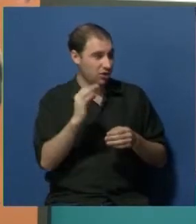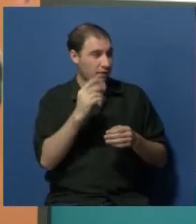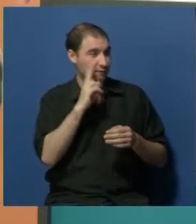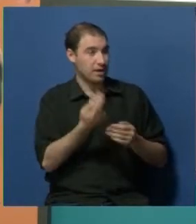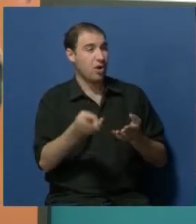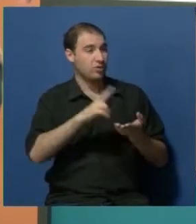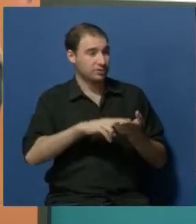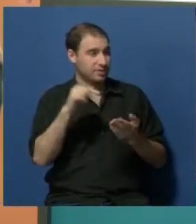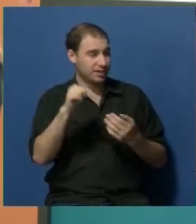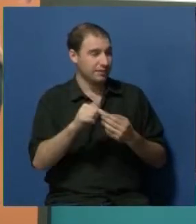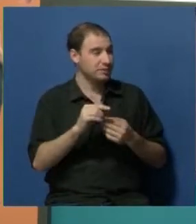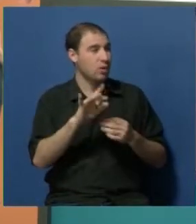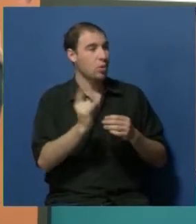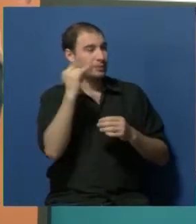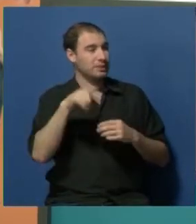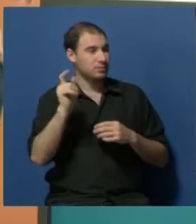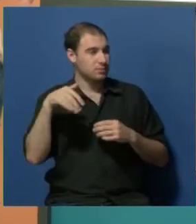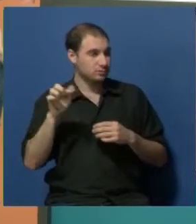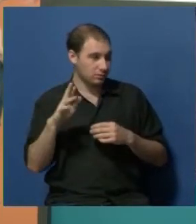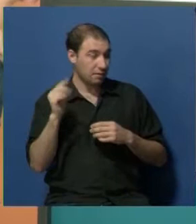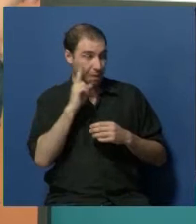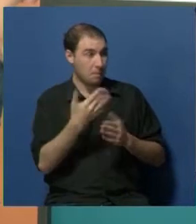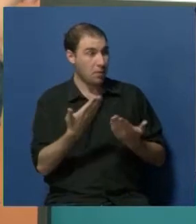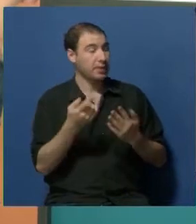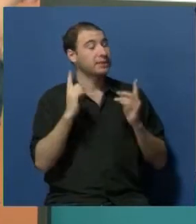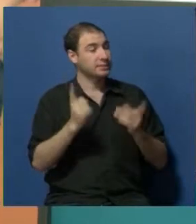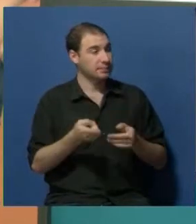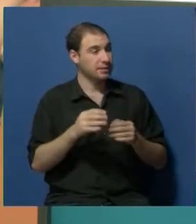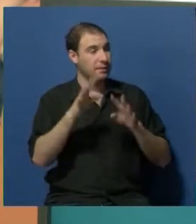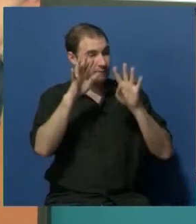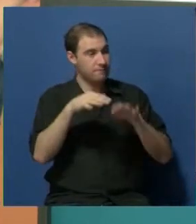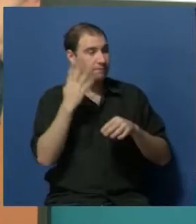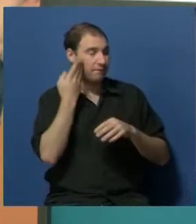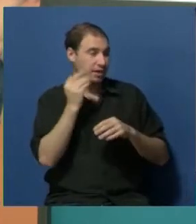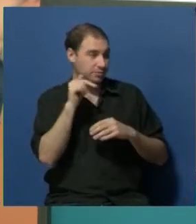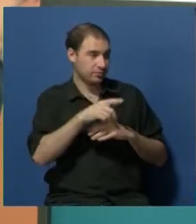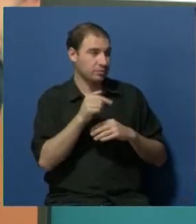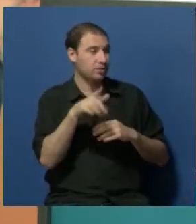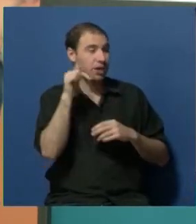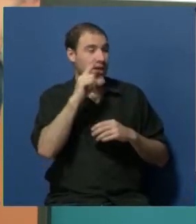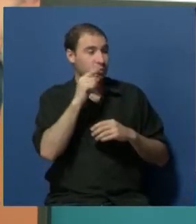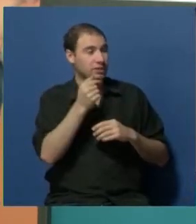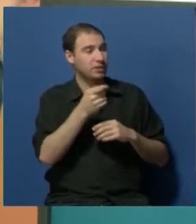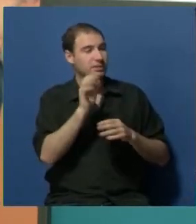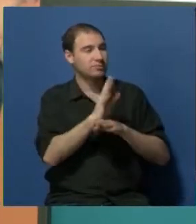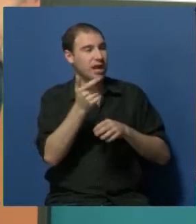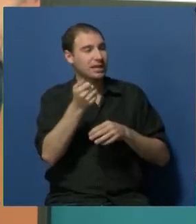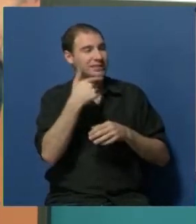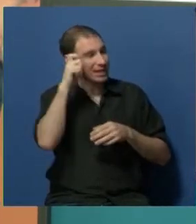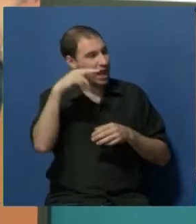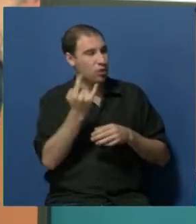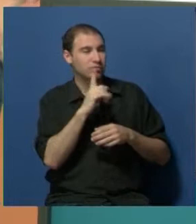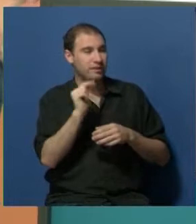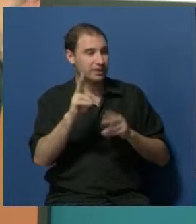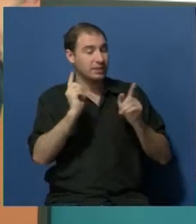verlas después nuevamente en universidad.com.ar y también en nuestras redes sociales. Estamos en Twitter como Señal UTV,